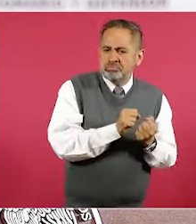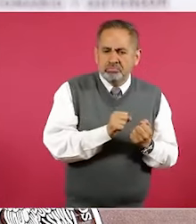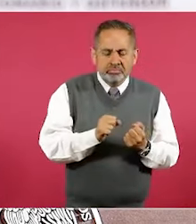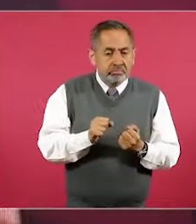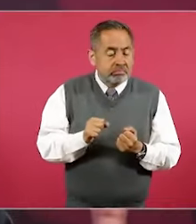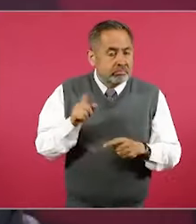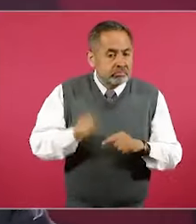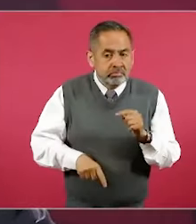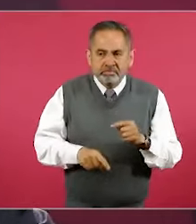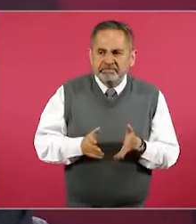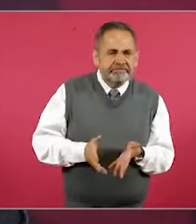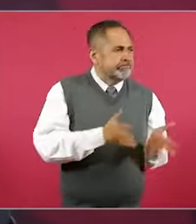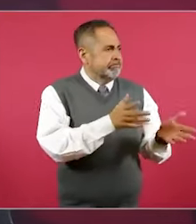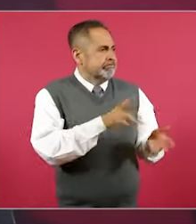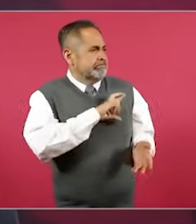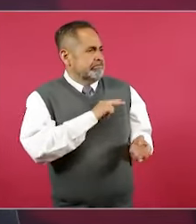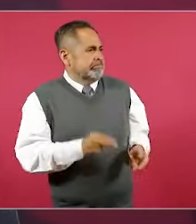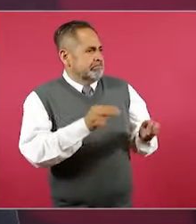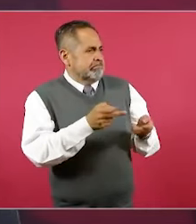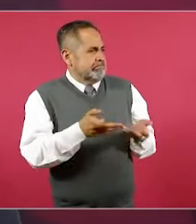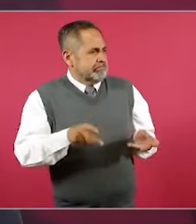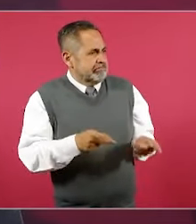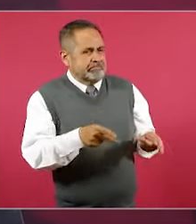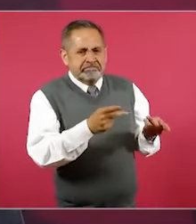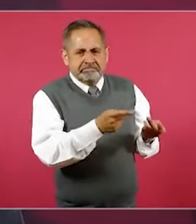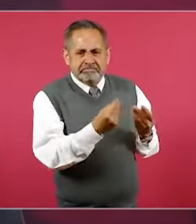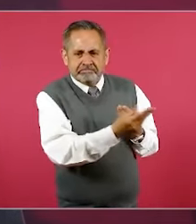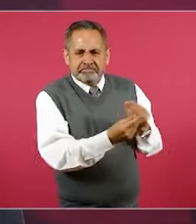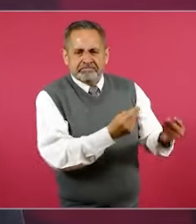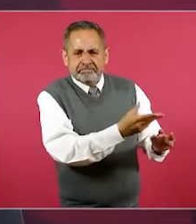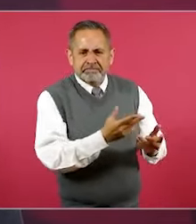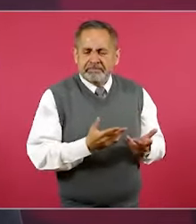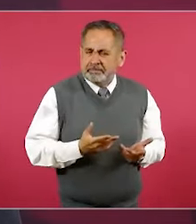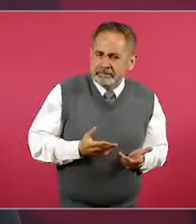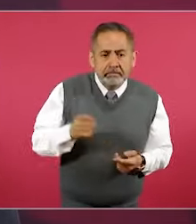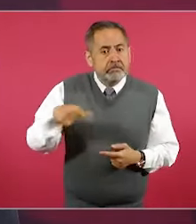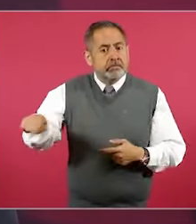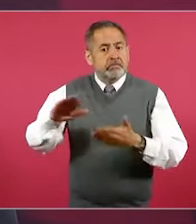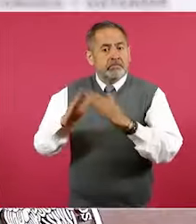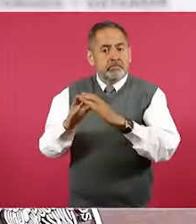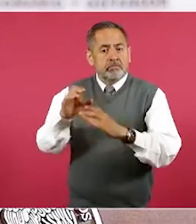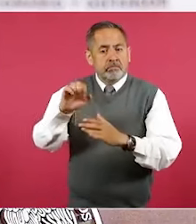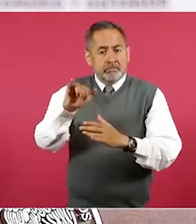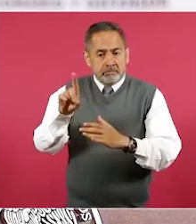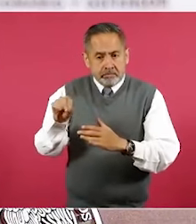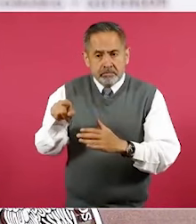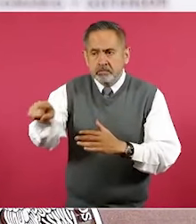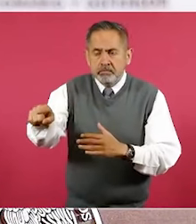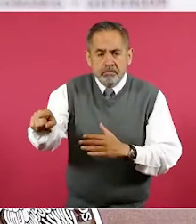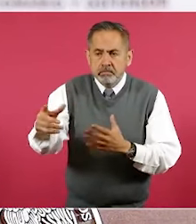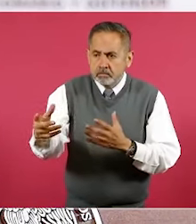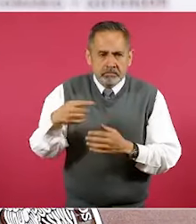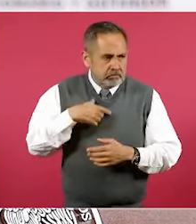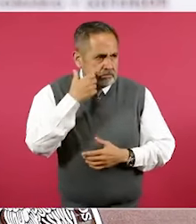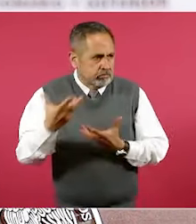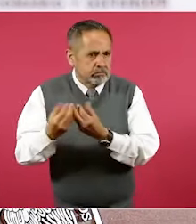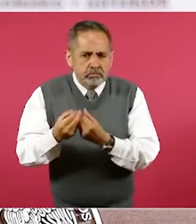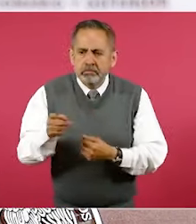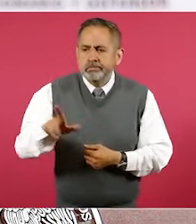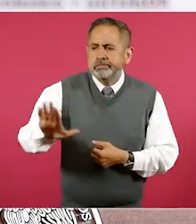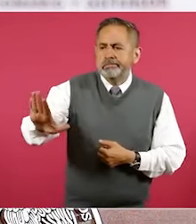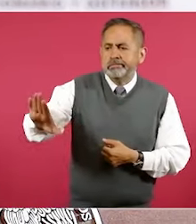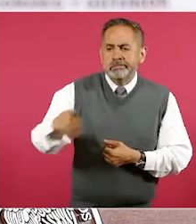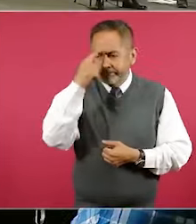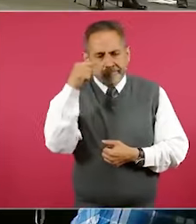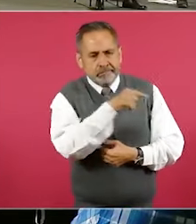México. Abrió las puertas a la privatización. ¿Qué resultó? Que los comuneros y ejidatarios no entraron a ese juego y